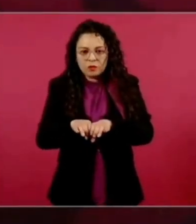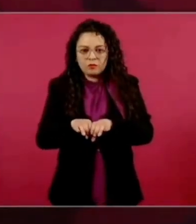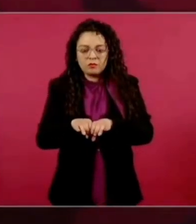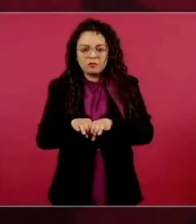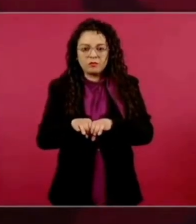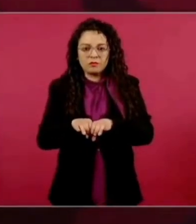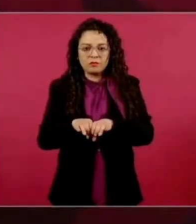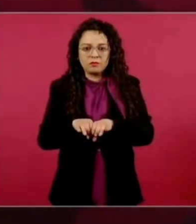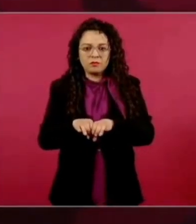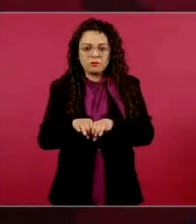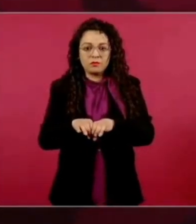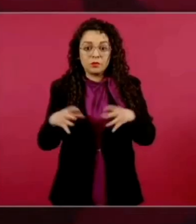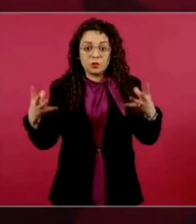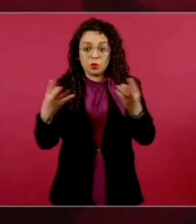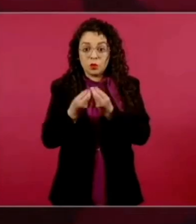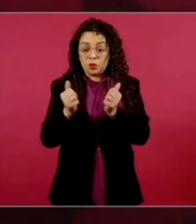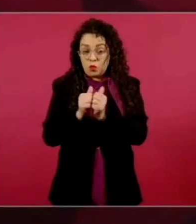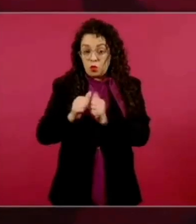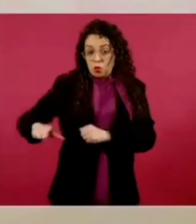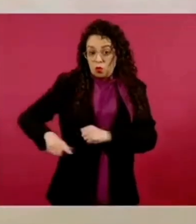al gobierno